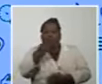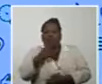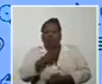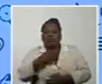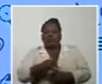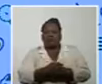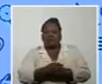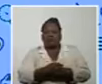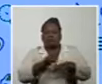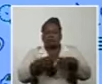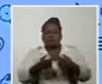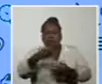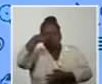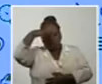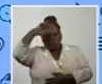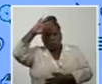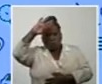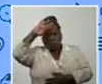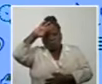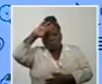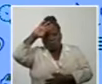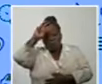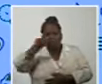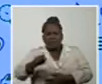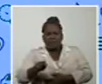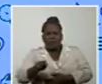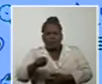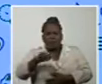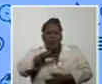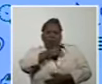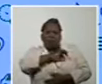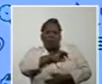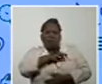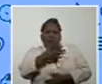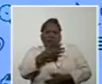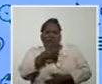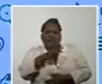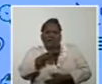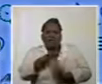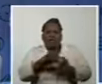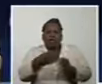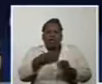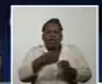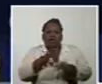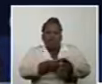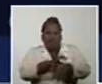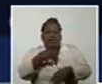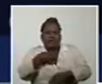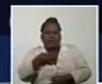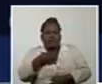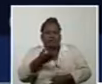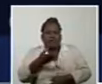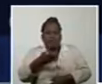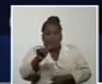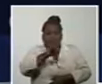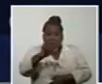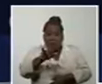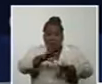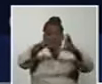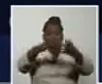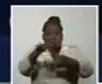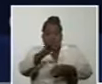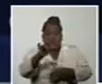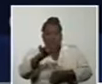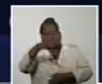¿por qué en Cuba hay tantos casos asintomáticos? ¿Es así en el resto del mundo? Sí, ya yo en una oportunidad aquí traje